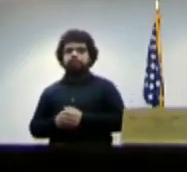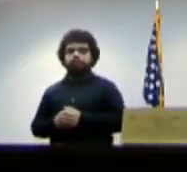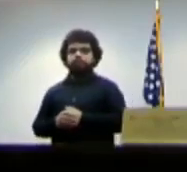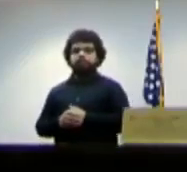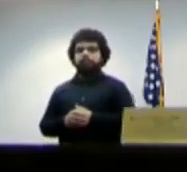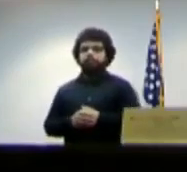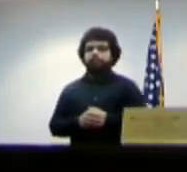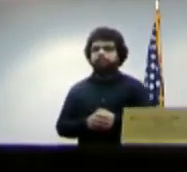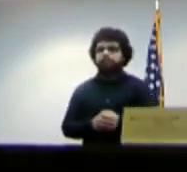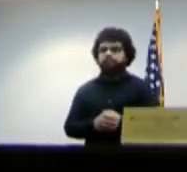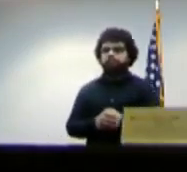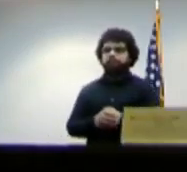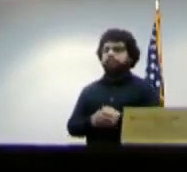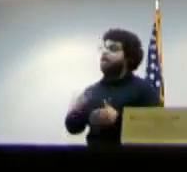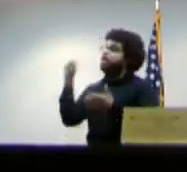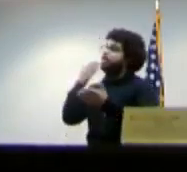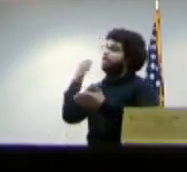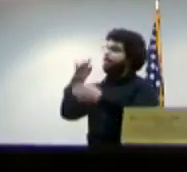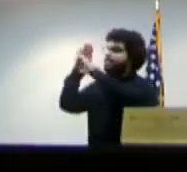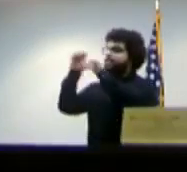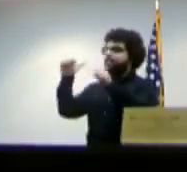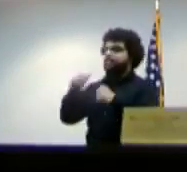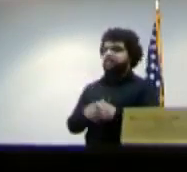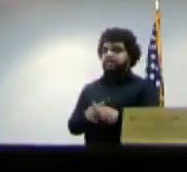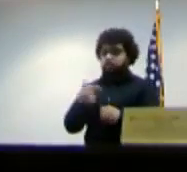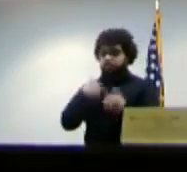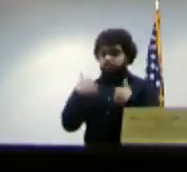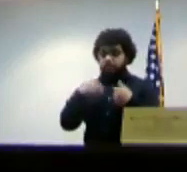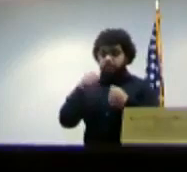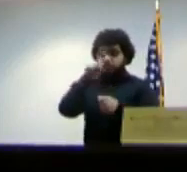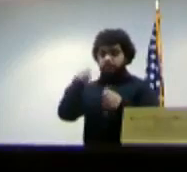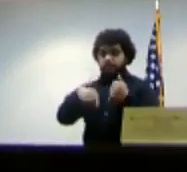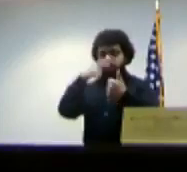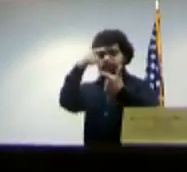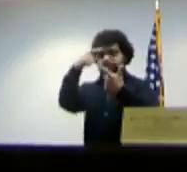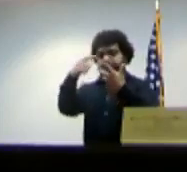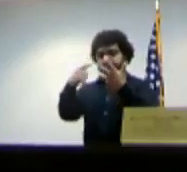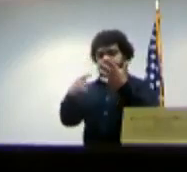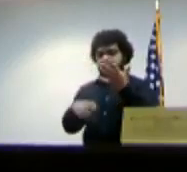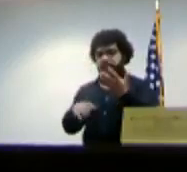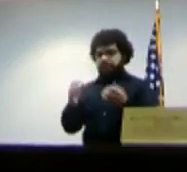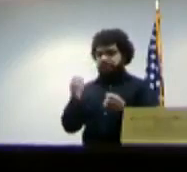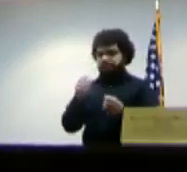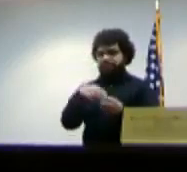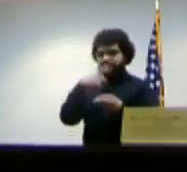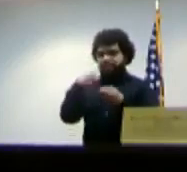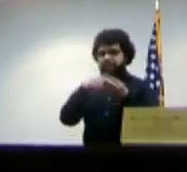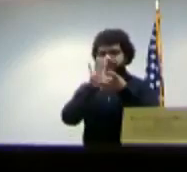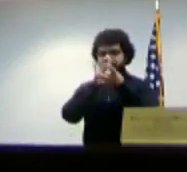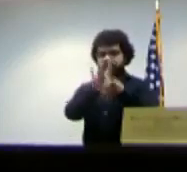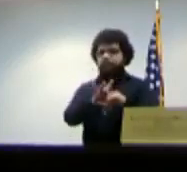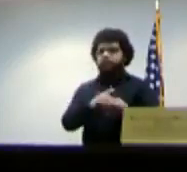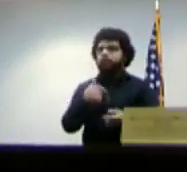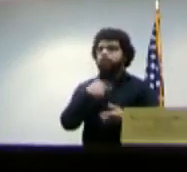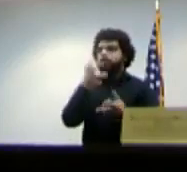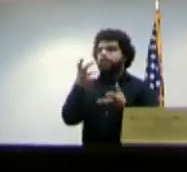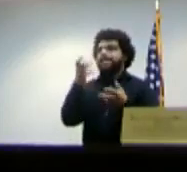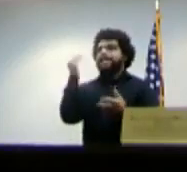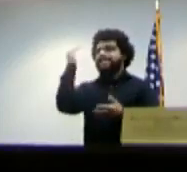Sí, tengo, gracias señor presidente, tengo varias preguntas sobre el asunto y quería